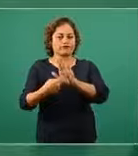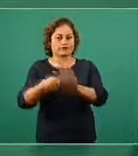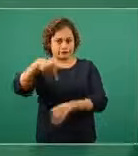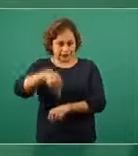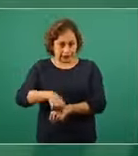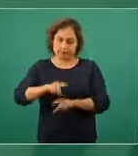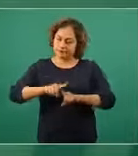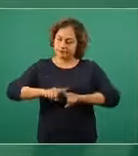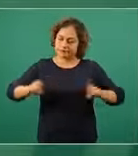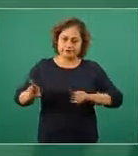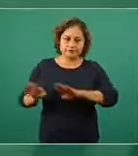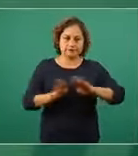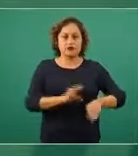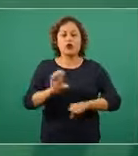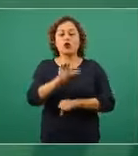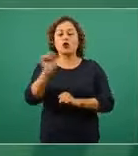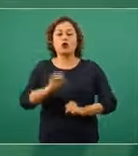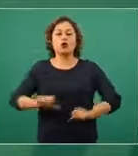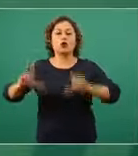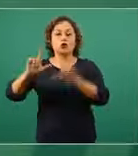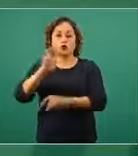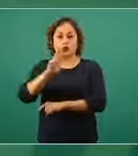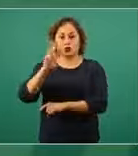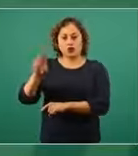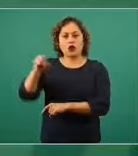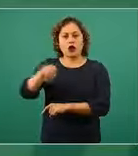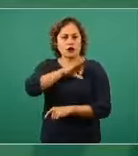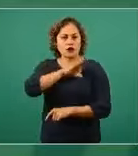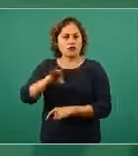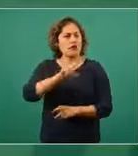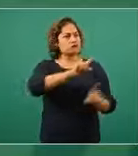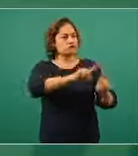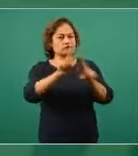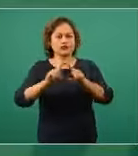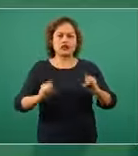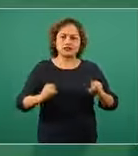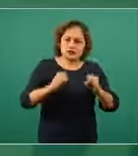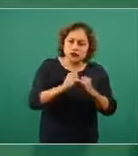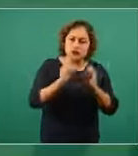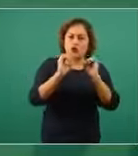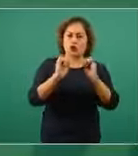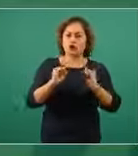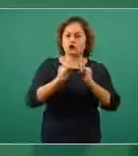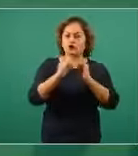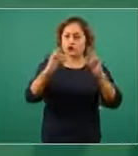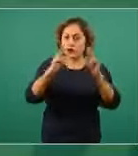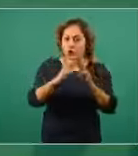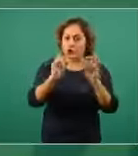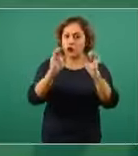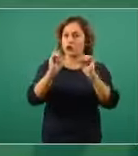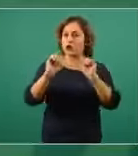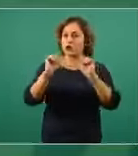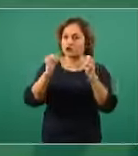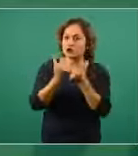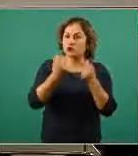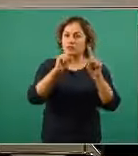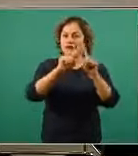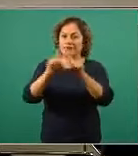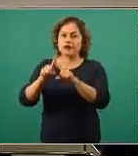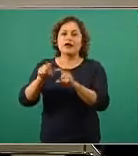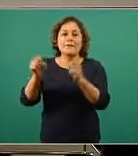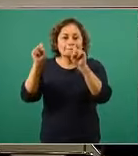autoridades estatales, organizaciones religiosas, organizaciones no gubernamentales e inclusive el propio equipo de la Secretaría de Gobernación, que